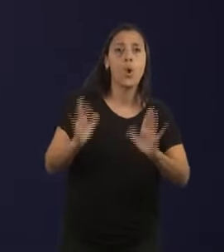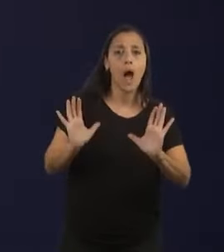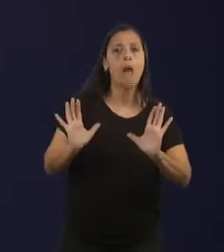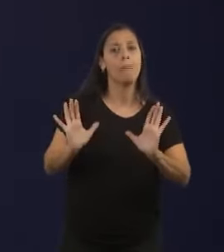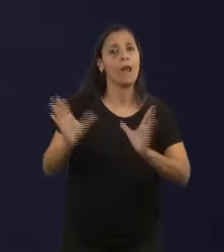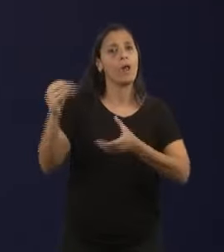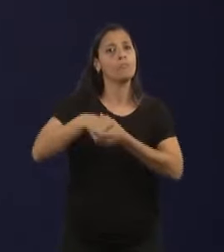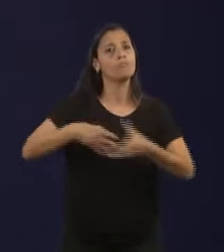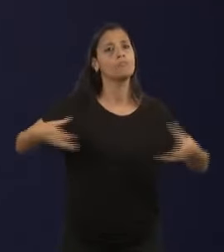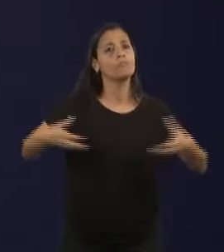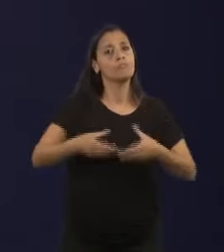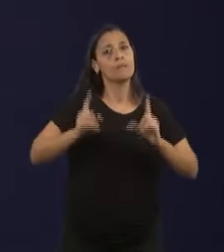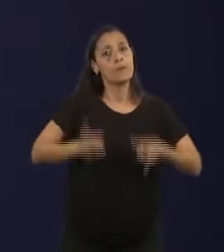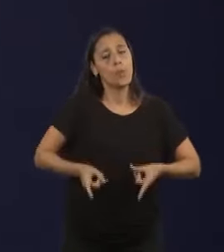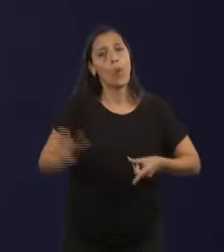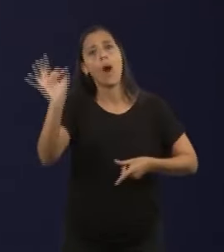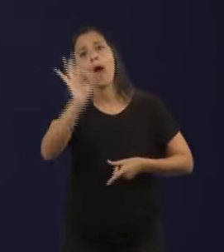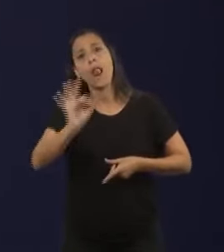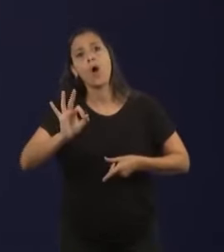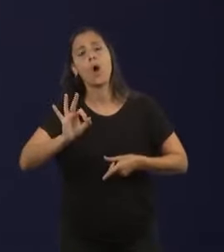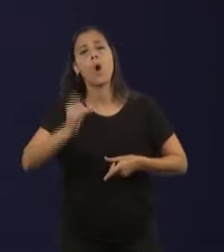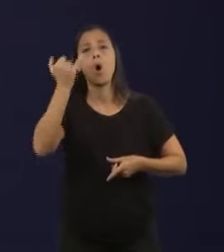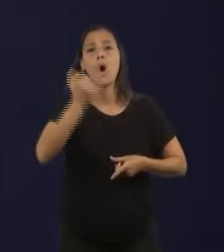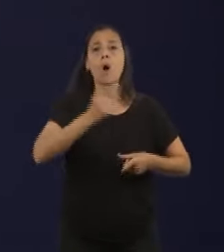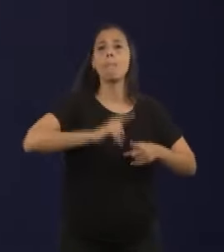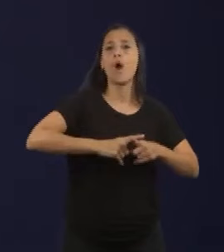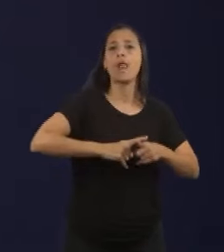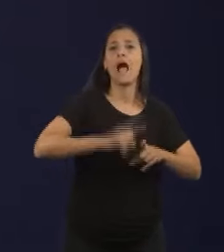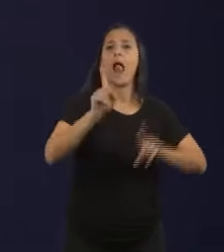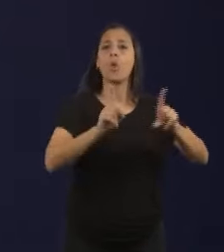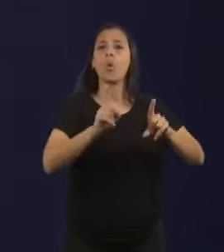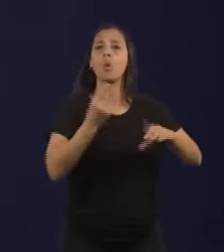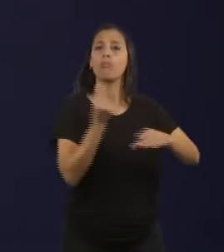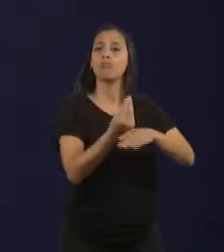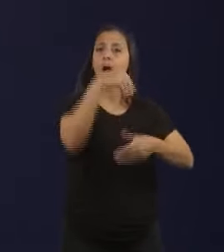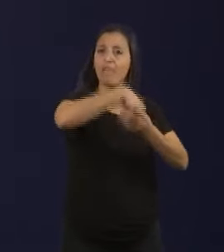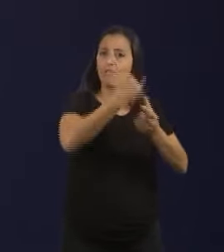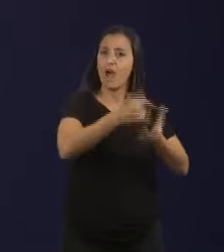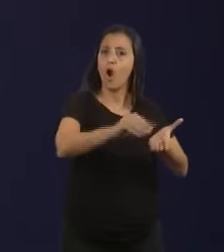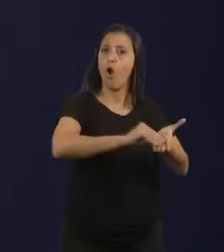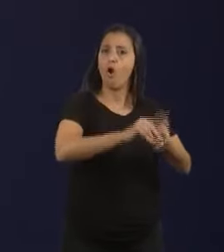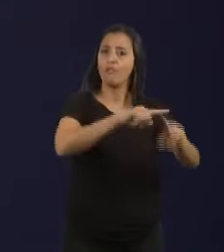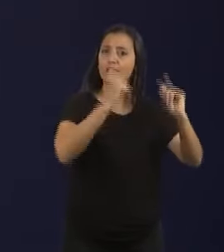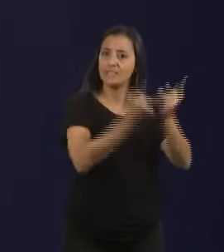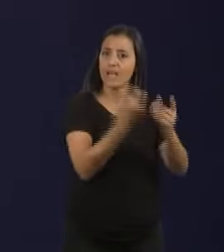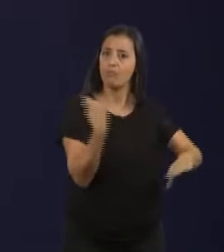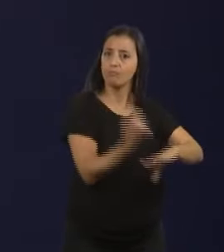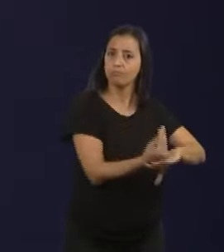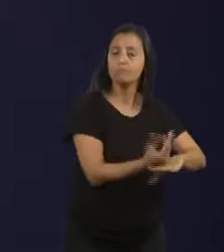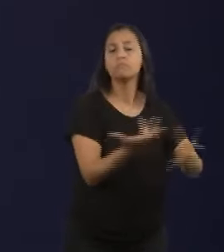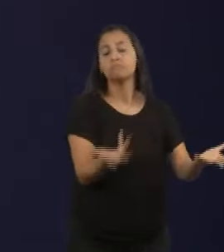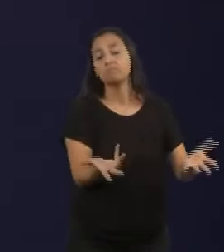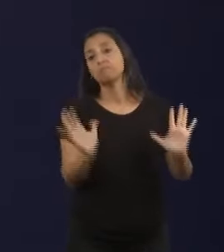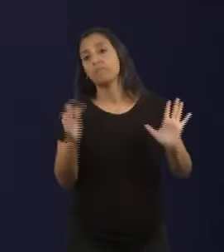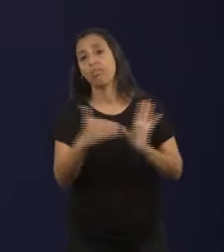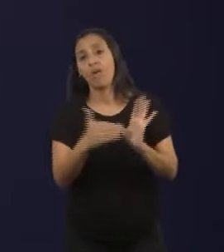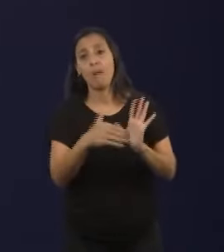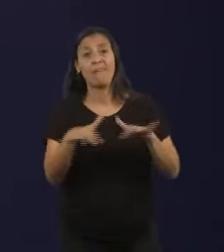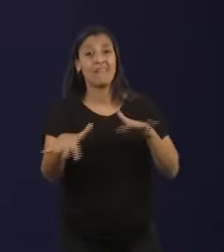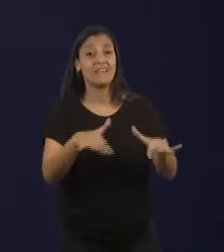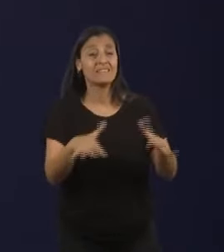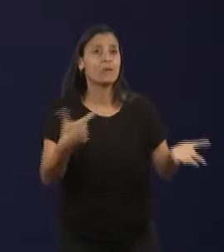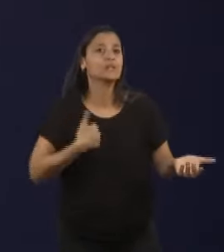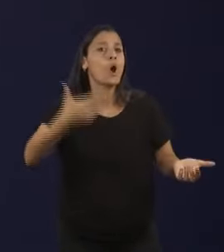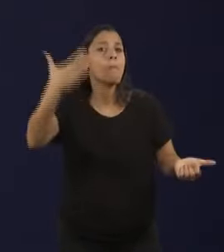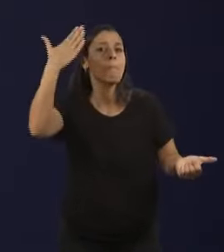eh funcionarios con despachos eh en tal caso Imagínate que no tengo